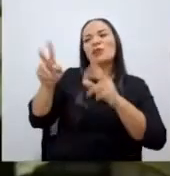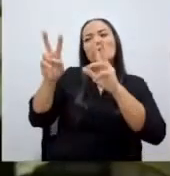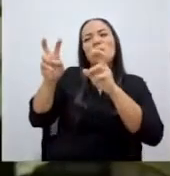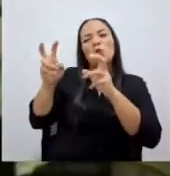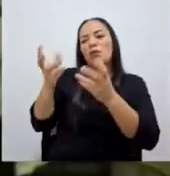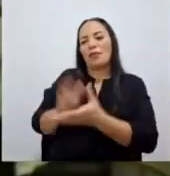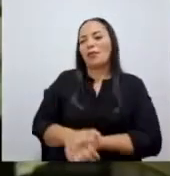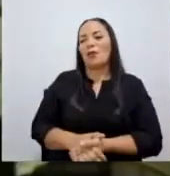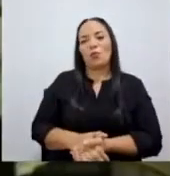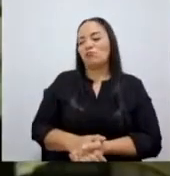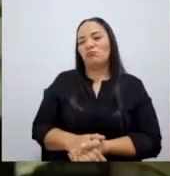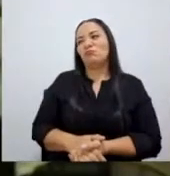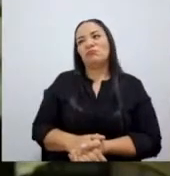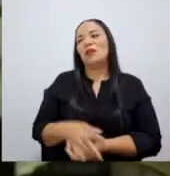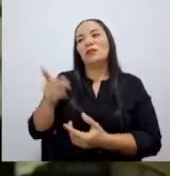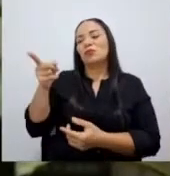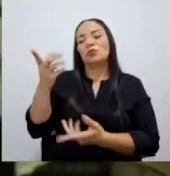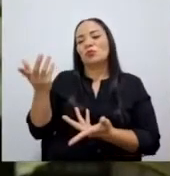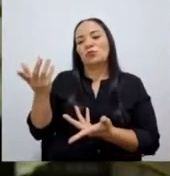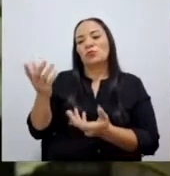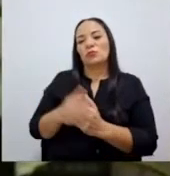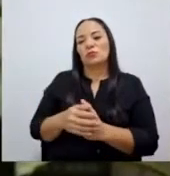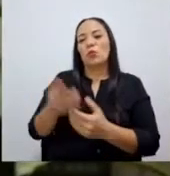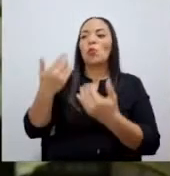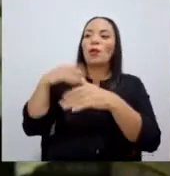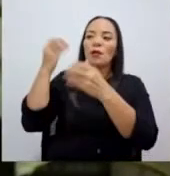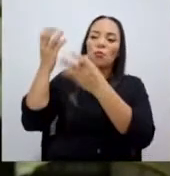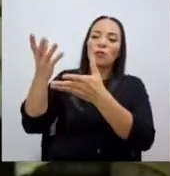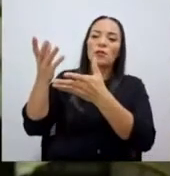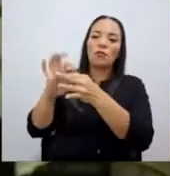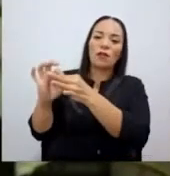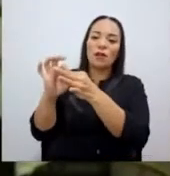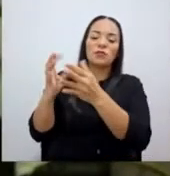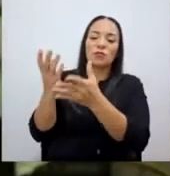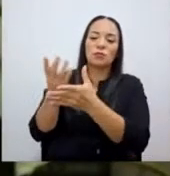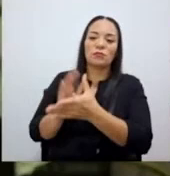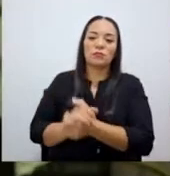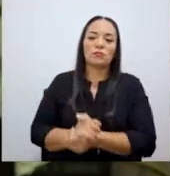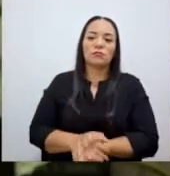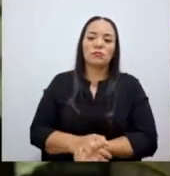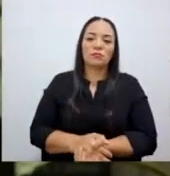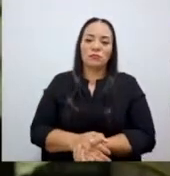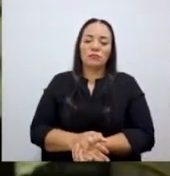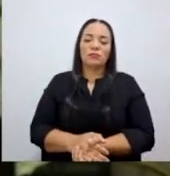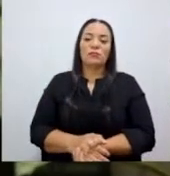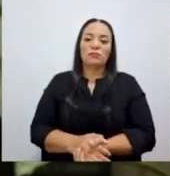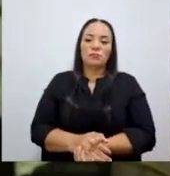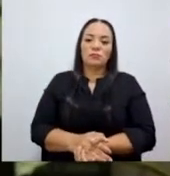hipotético hubiera reportado la relación. Ellos tienen,